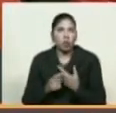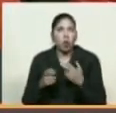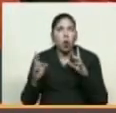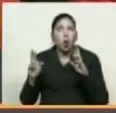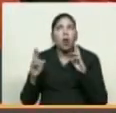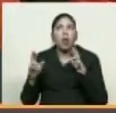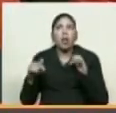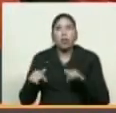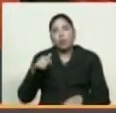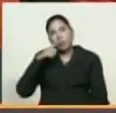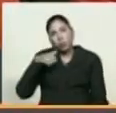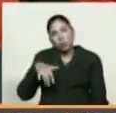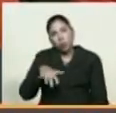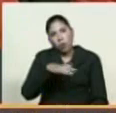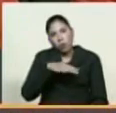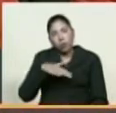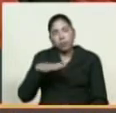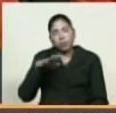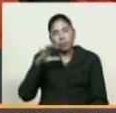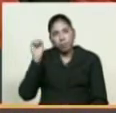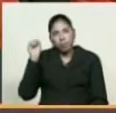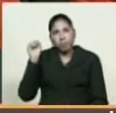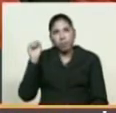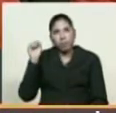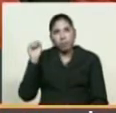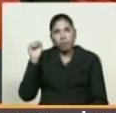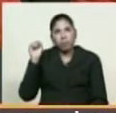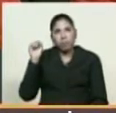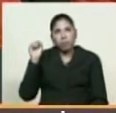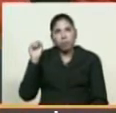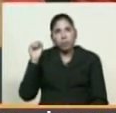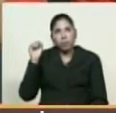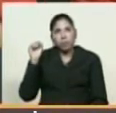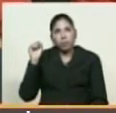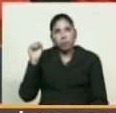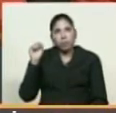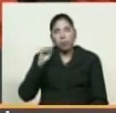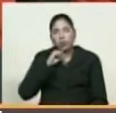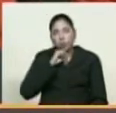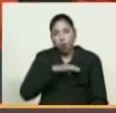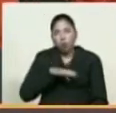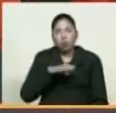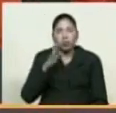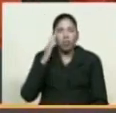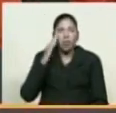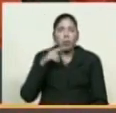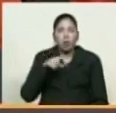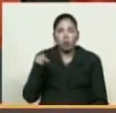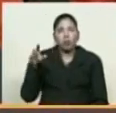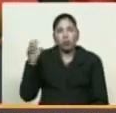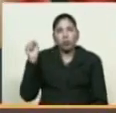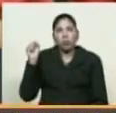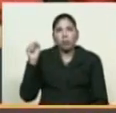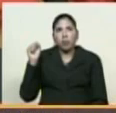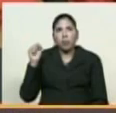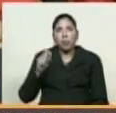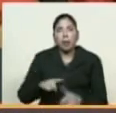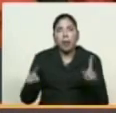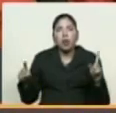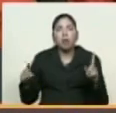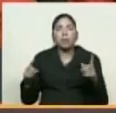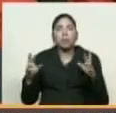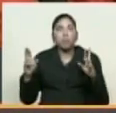pueblo entienda el momento histórico, sabemos que lo va a entender, pero ojalá que se